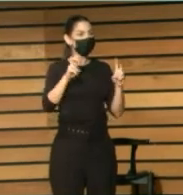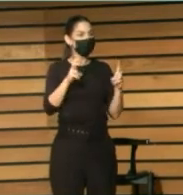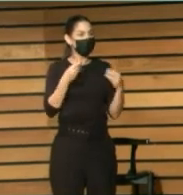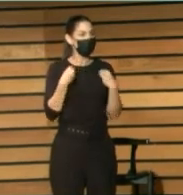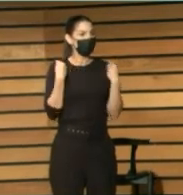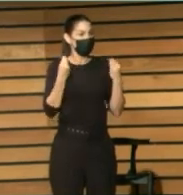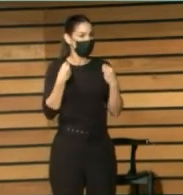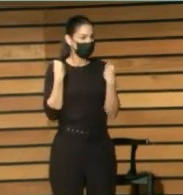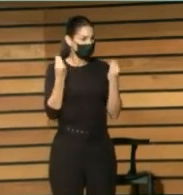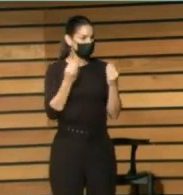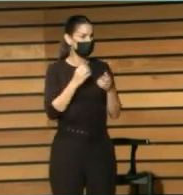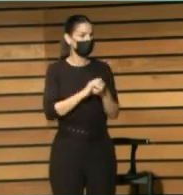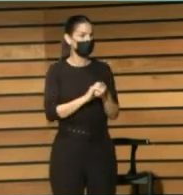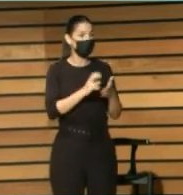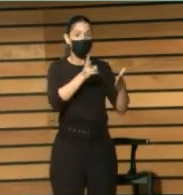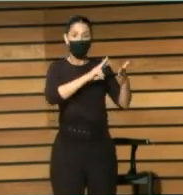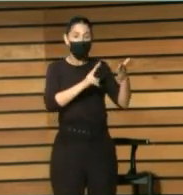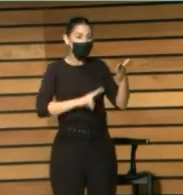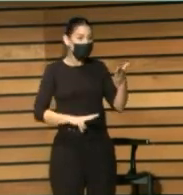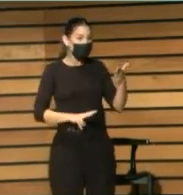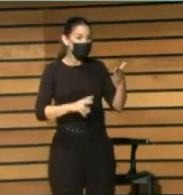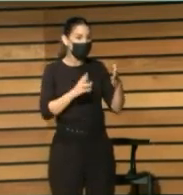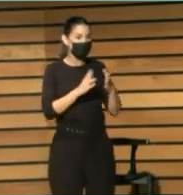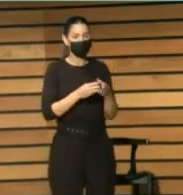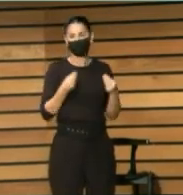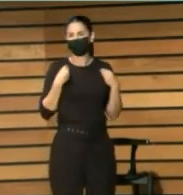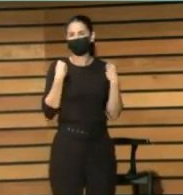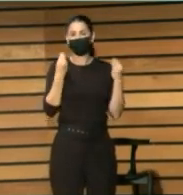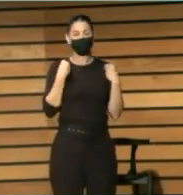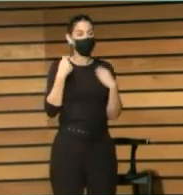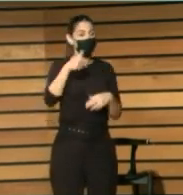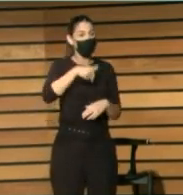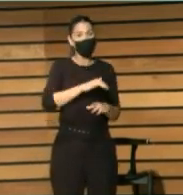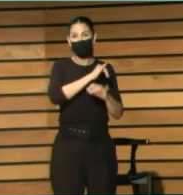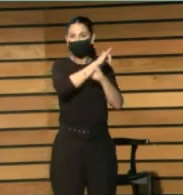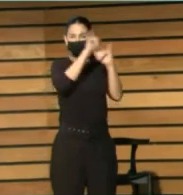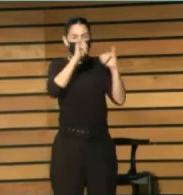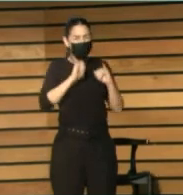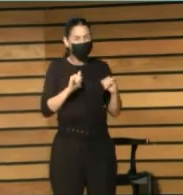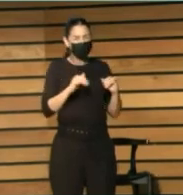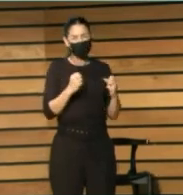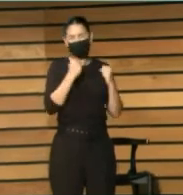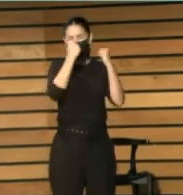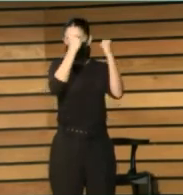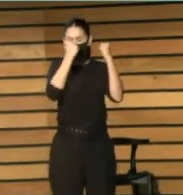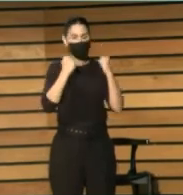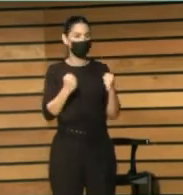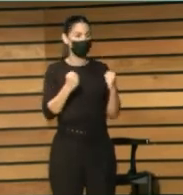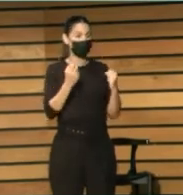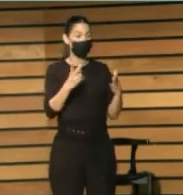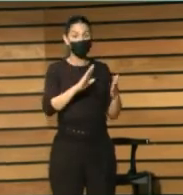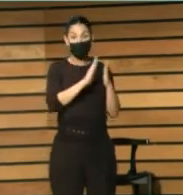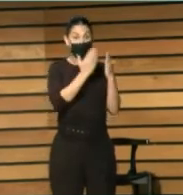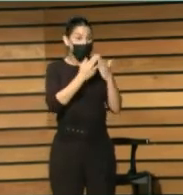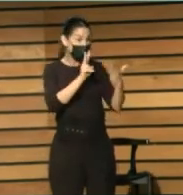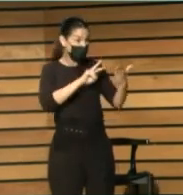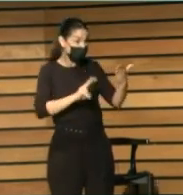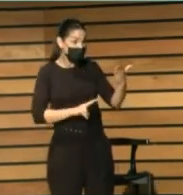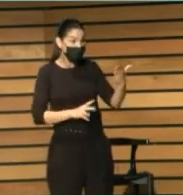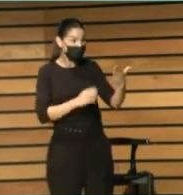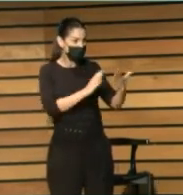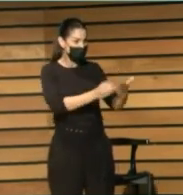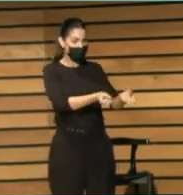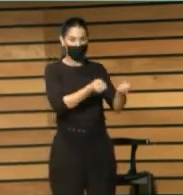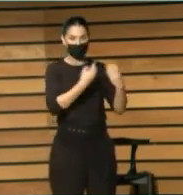gracia de leer, y nunca he sido tan feliz como cuando descubrí los libros, y entonces no había en casa sino risa